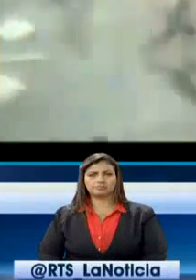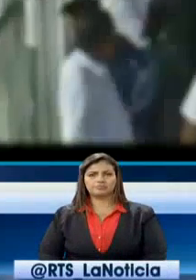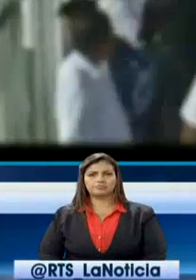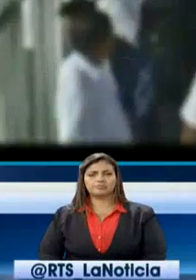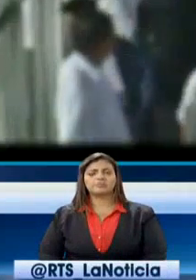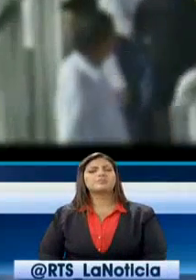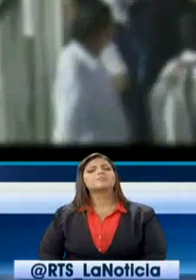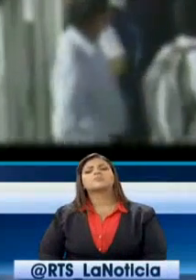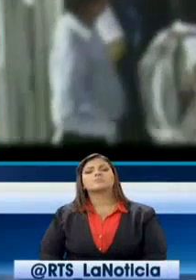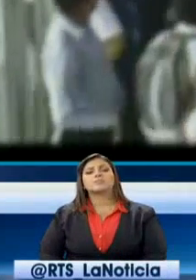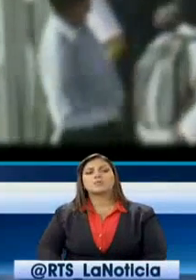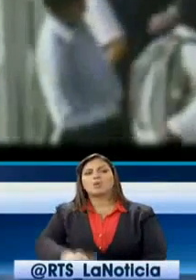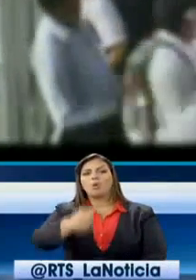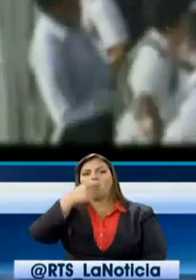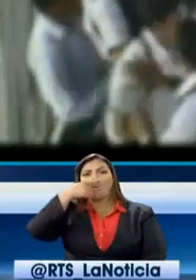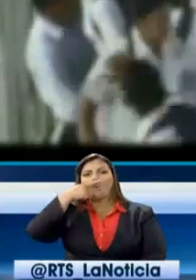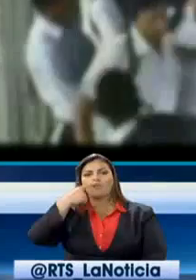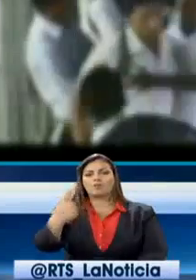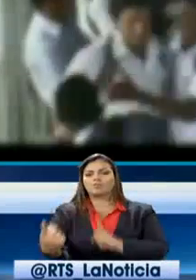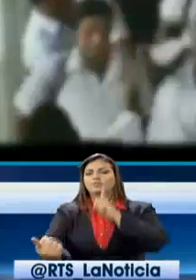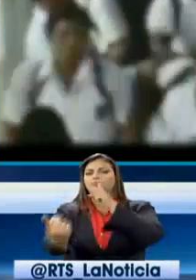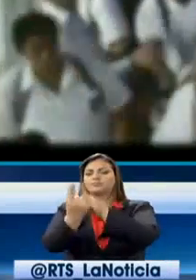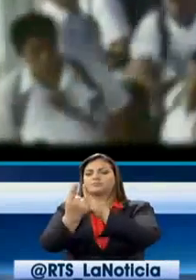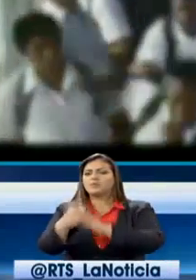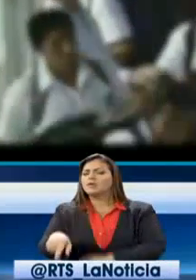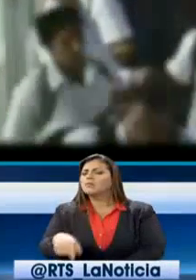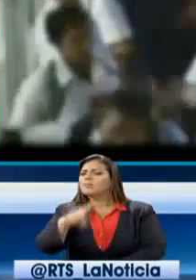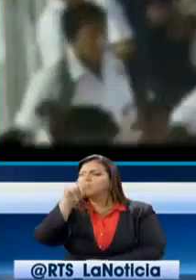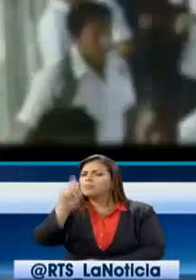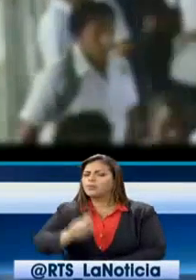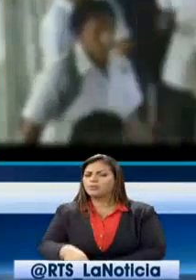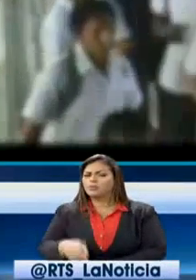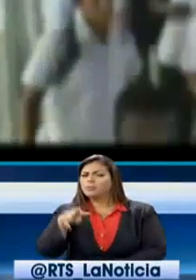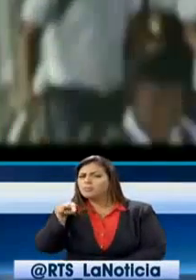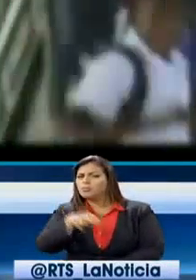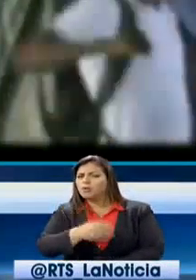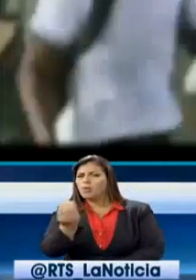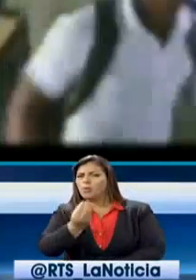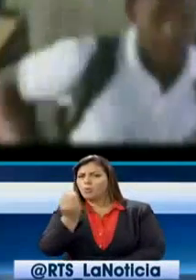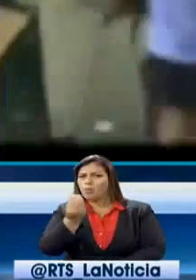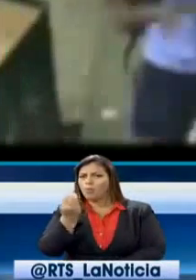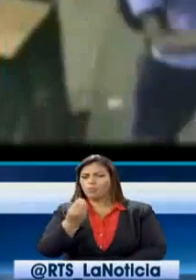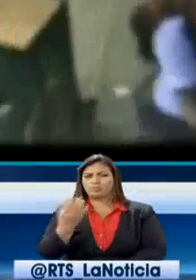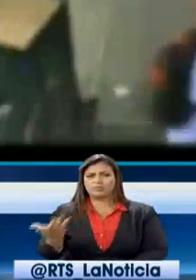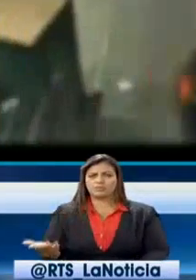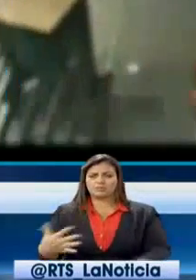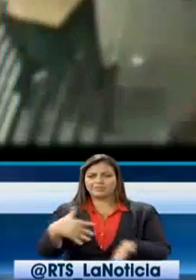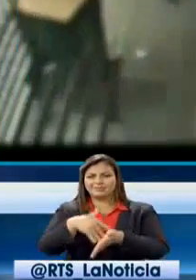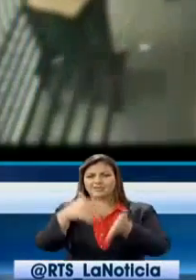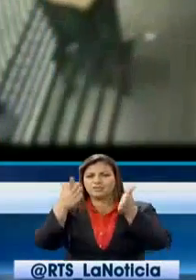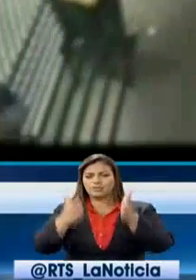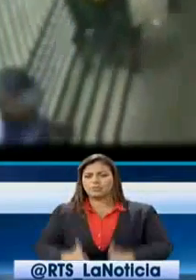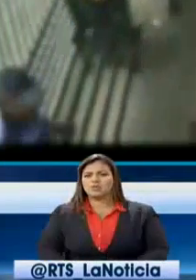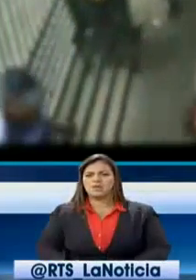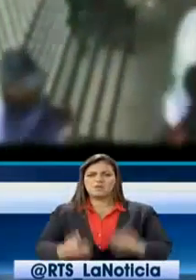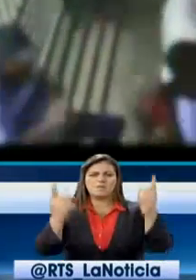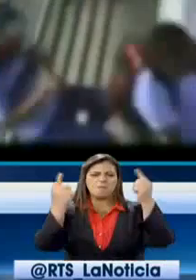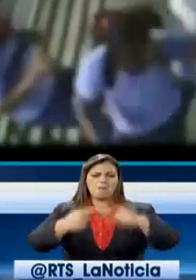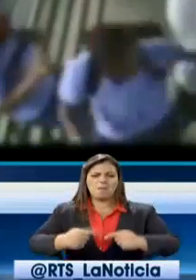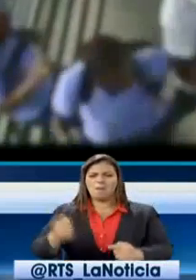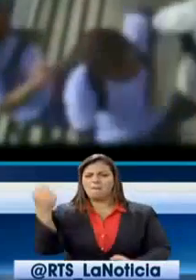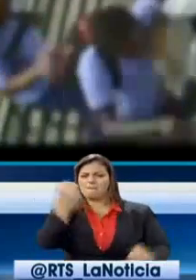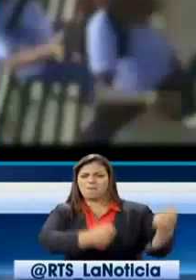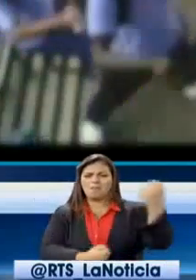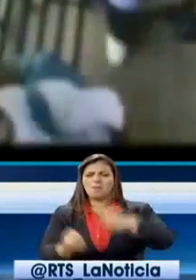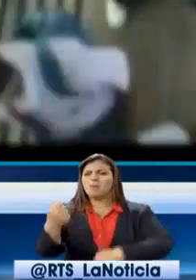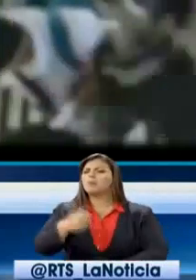¿Usted qué piensa? ¿Qué piensa acerca de aquellos jóvenes que se enfrentan entre ellos? Ah, pues eso es mucho problema entre los jóvenes. Por eso ya